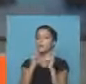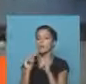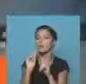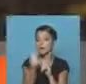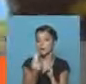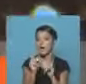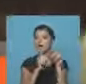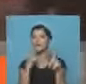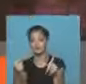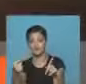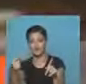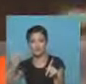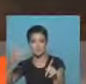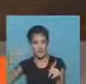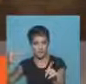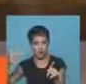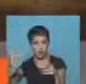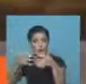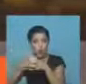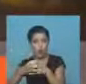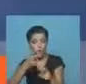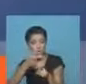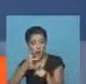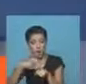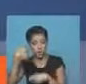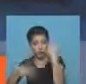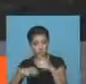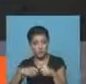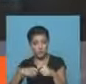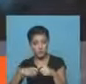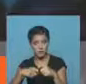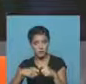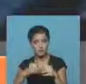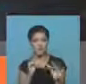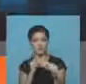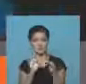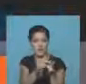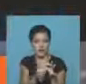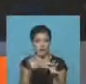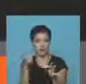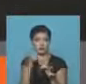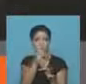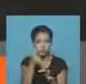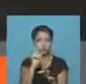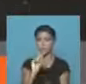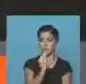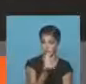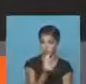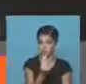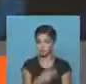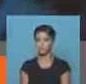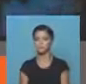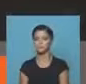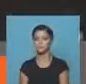que fue ejecutado con bala de goma, pero a una distancia que significó la muerte para ese chico.